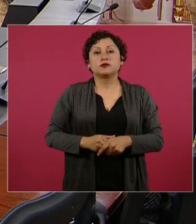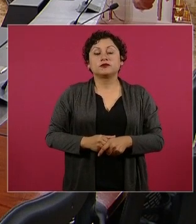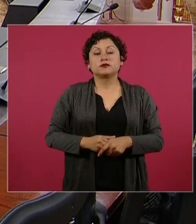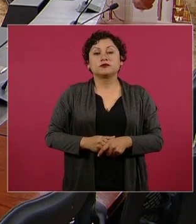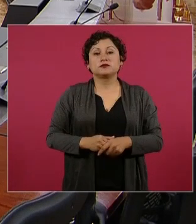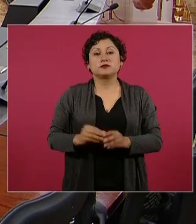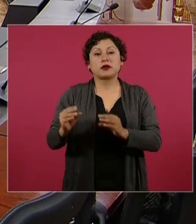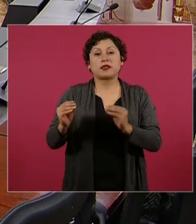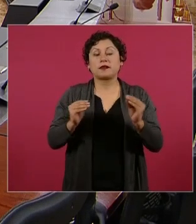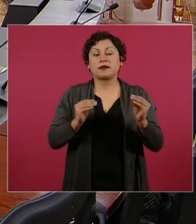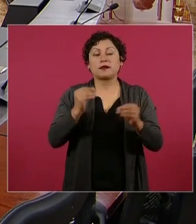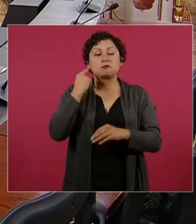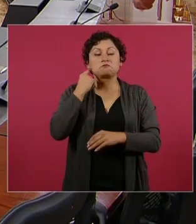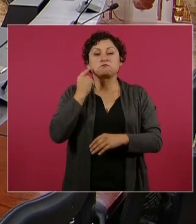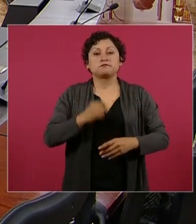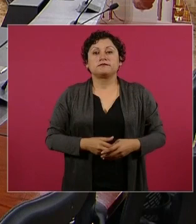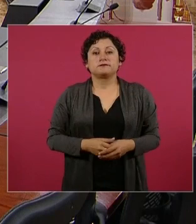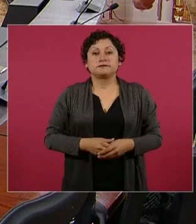Sí.